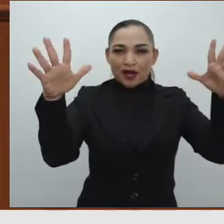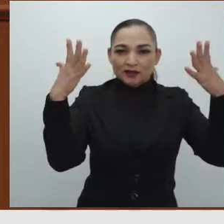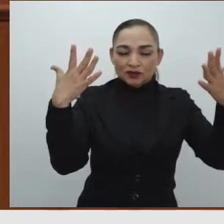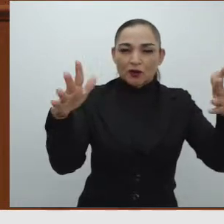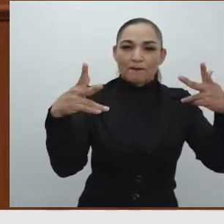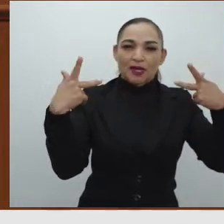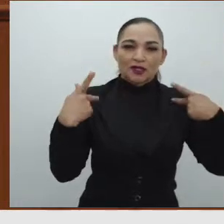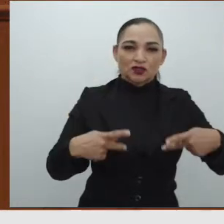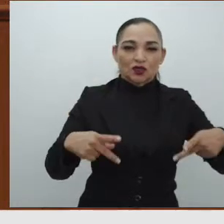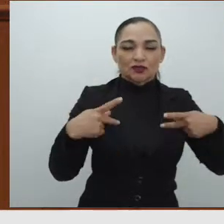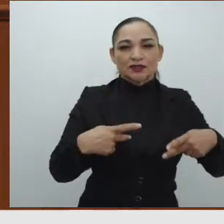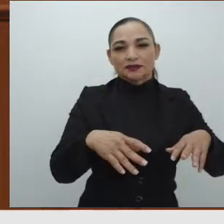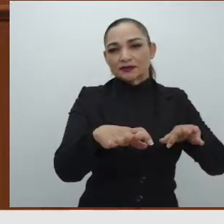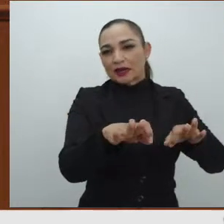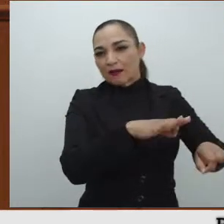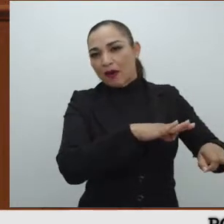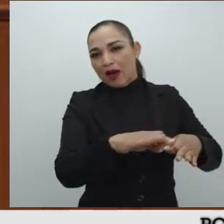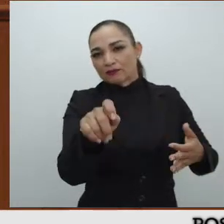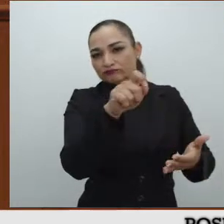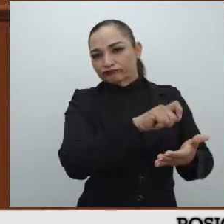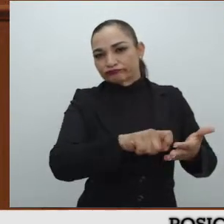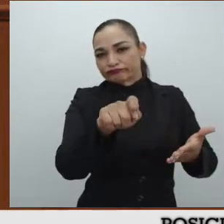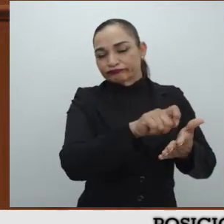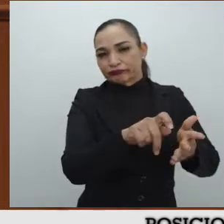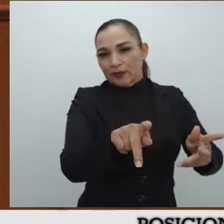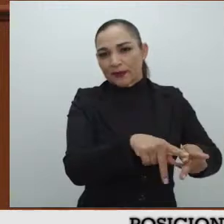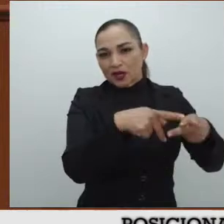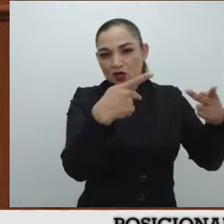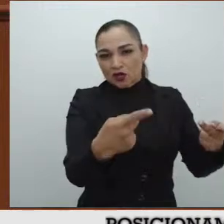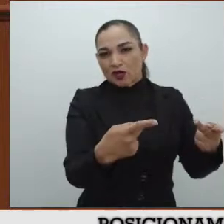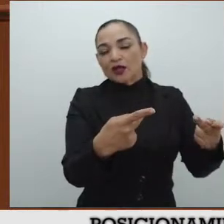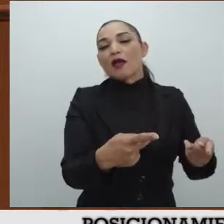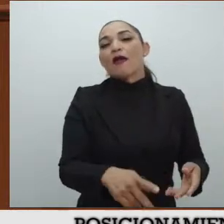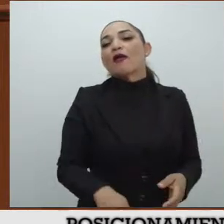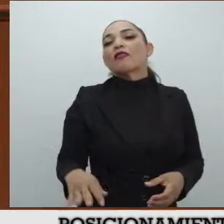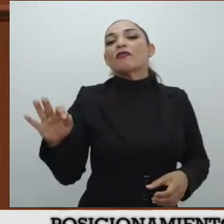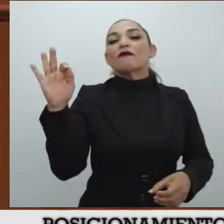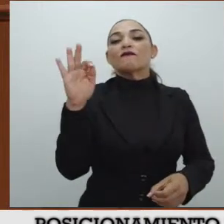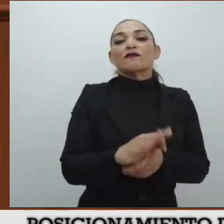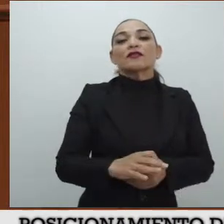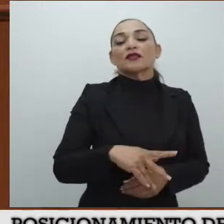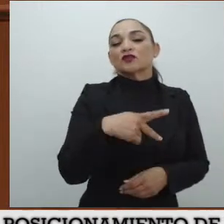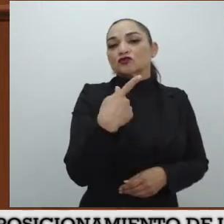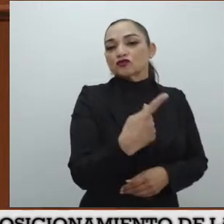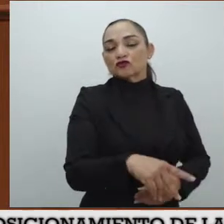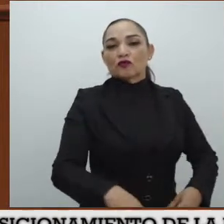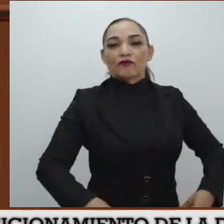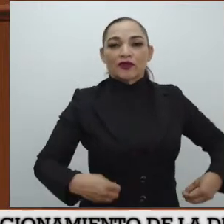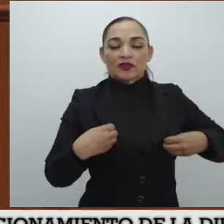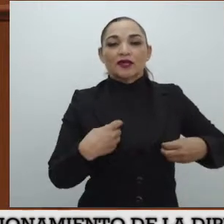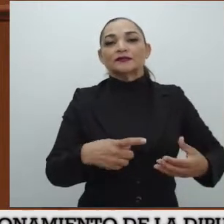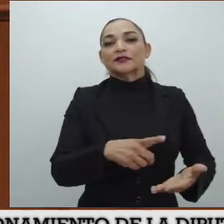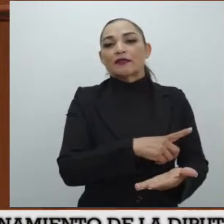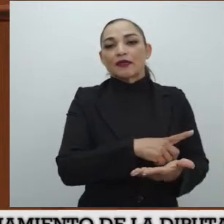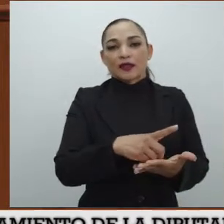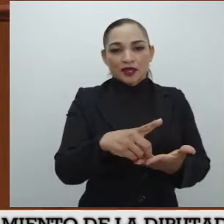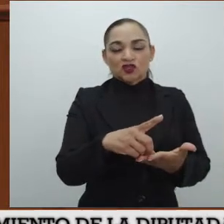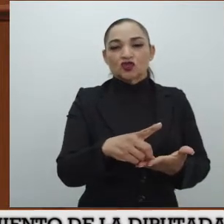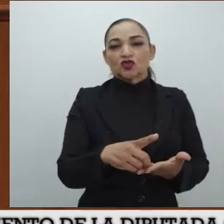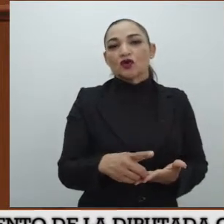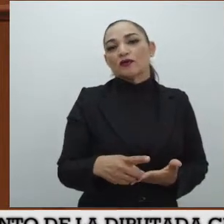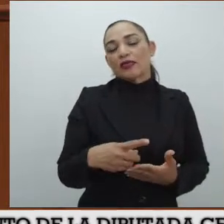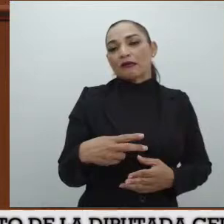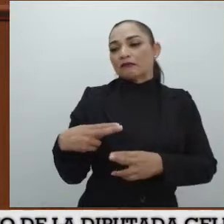trabajo y su vida defendieron y defienden este derecho centenario a la libertad de